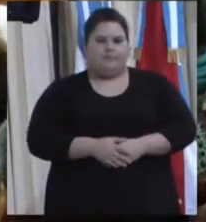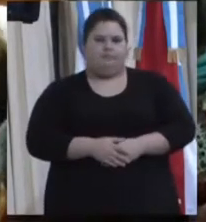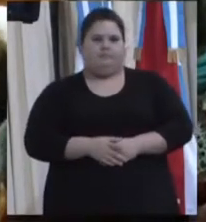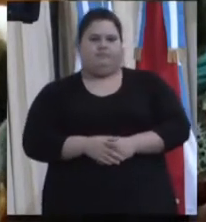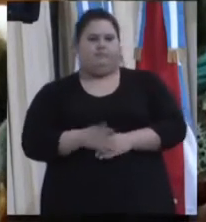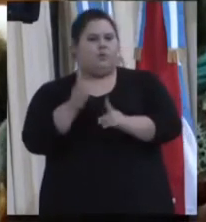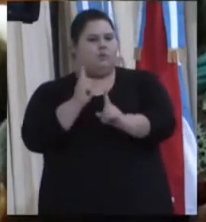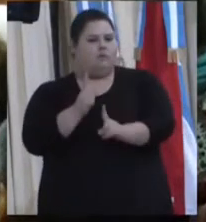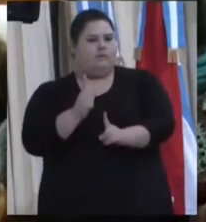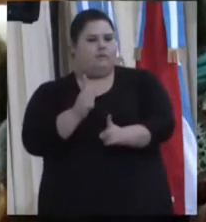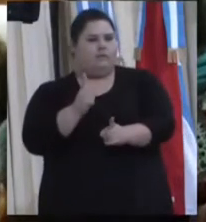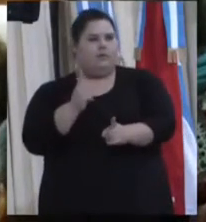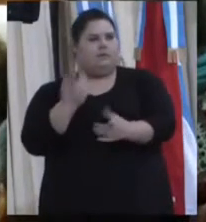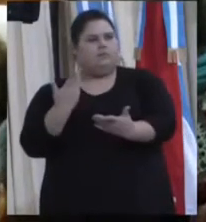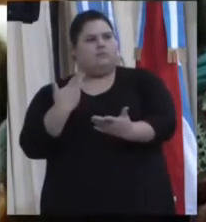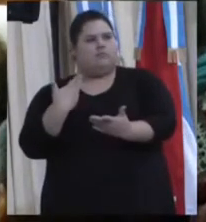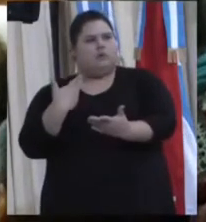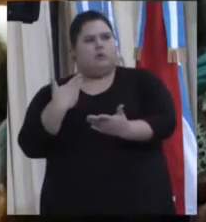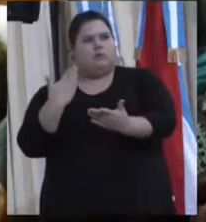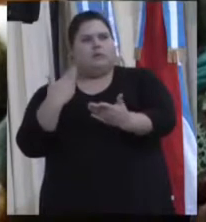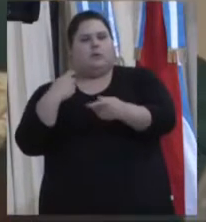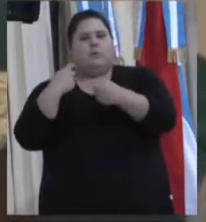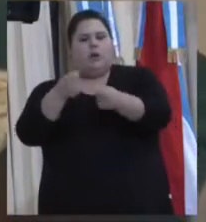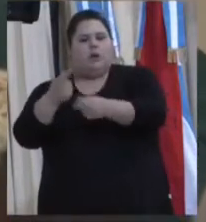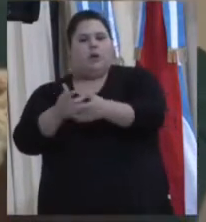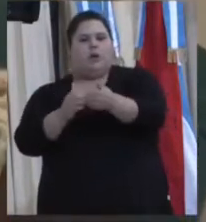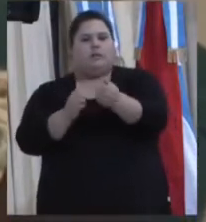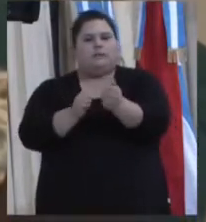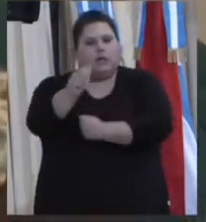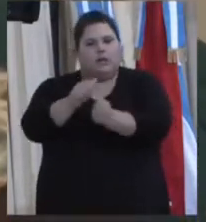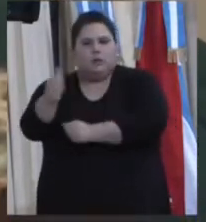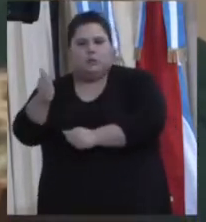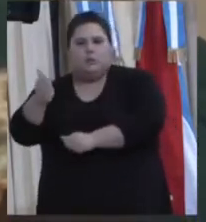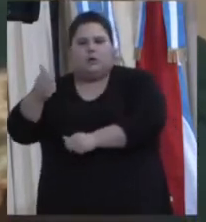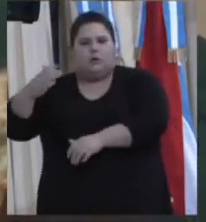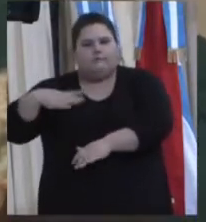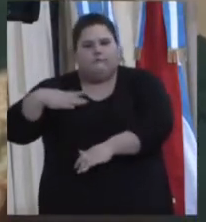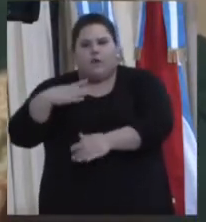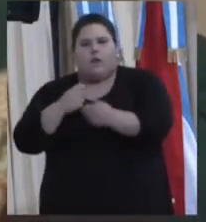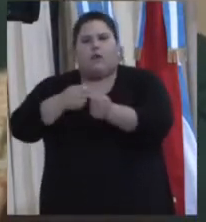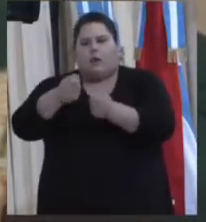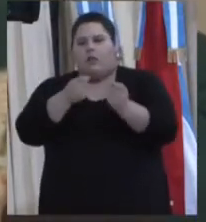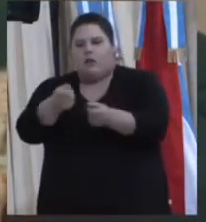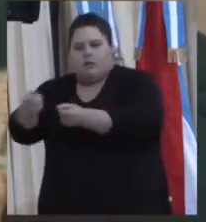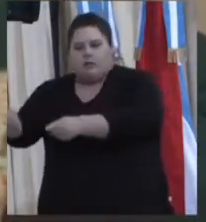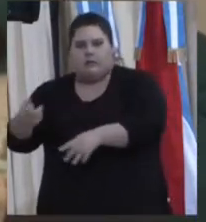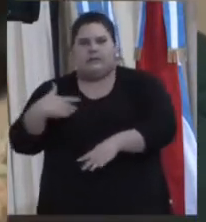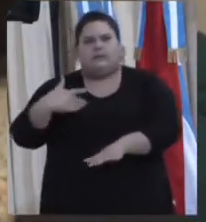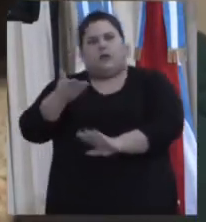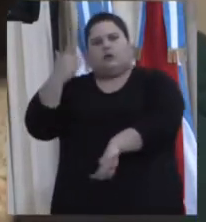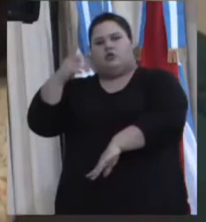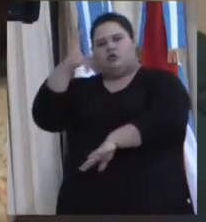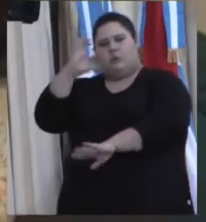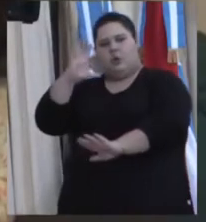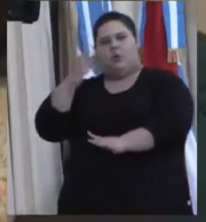constante progresividad de titulaciones, inacabable, que aparentemente... Bueno, antes yo me acuerdo, nuestros